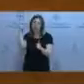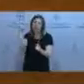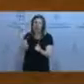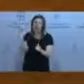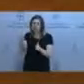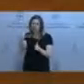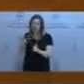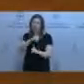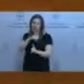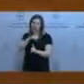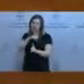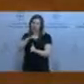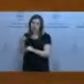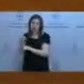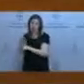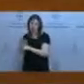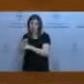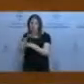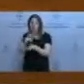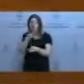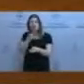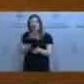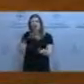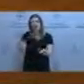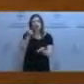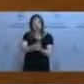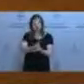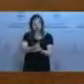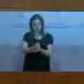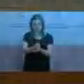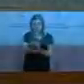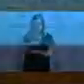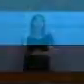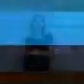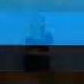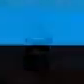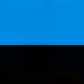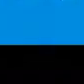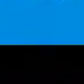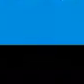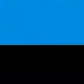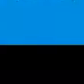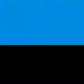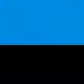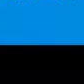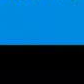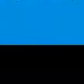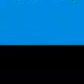insisto y repito, señor amable incumplidor, suspenso rotundo. Gracias.